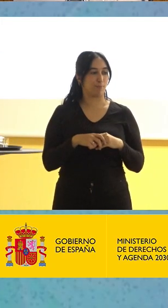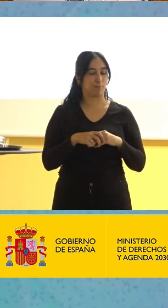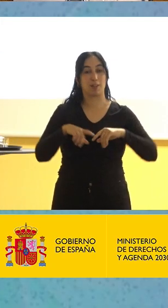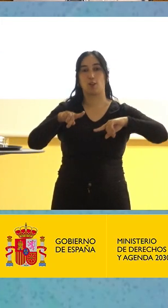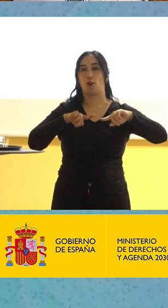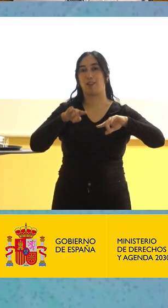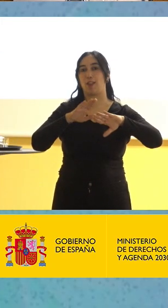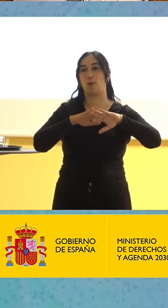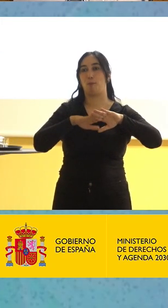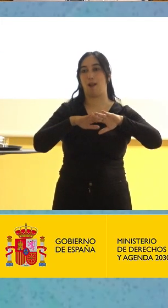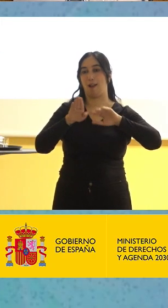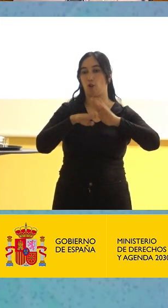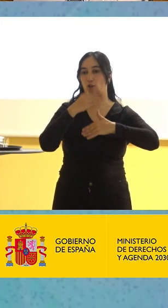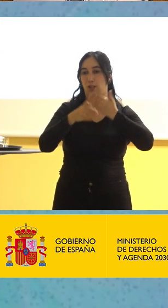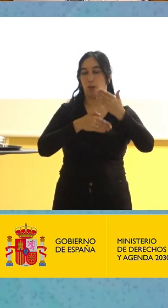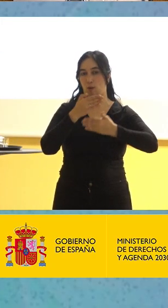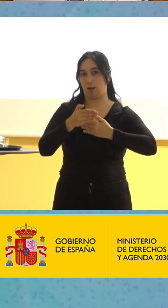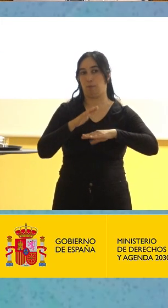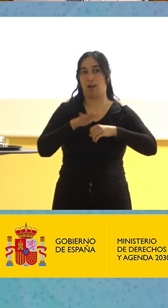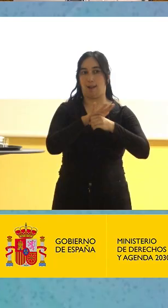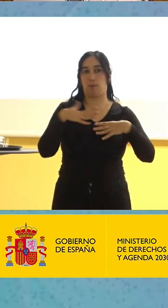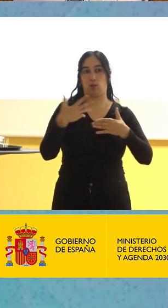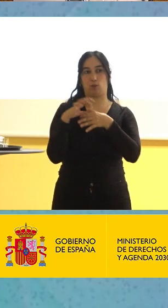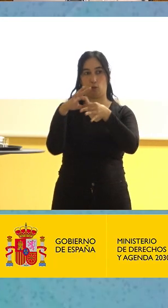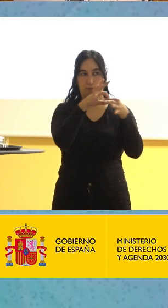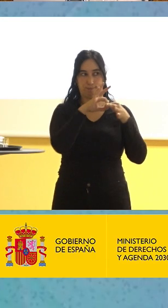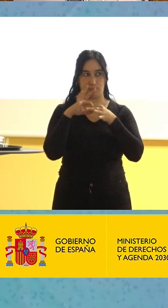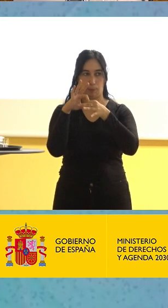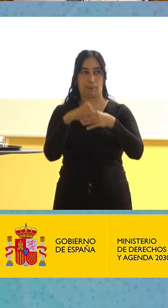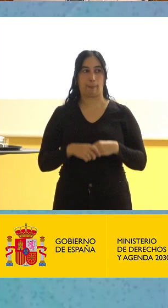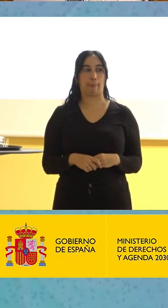esta coordinación continuada entre los diferentes ámbitos.